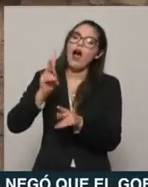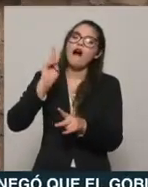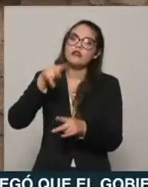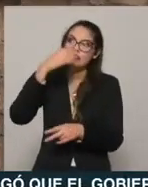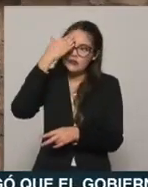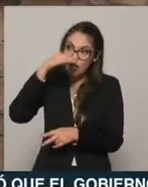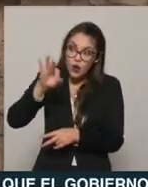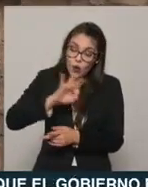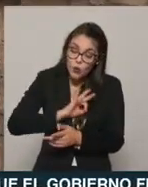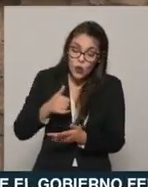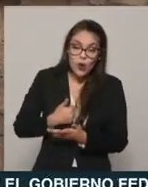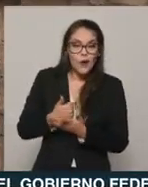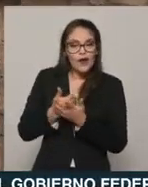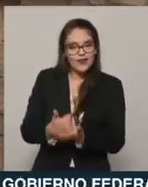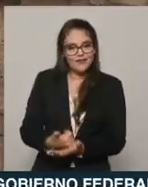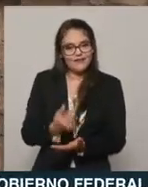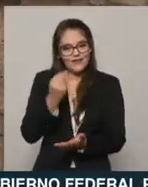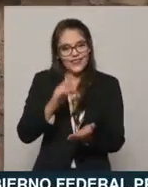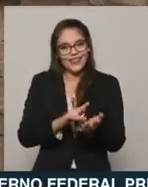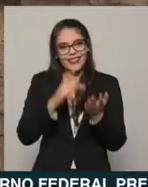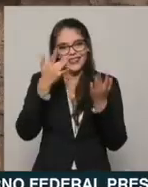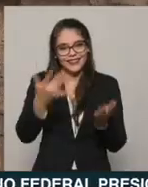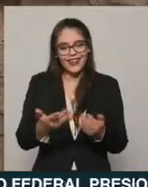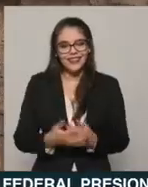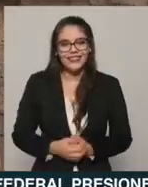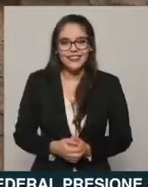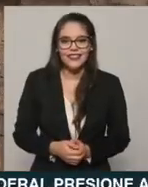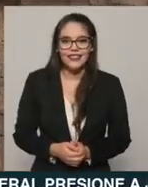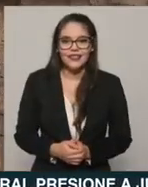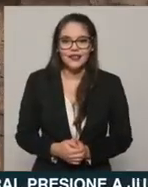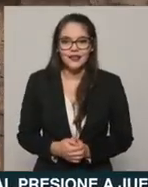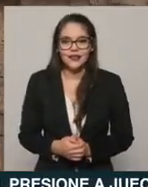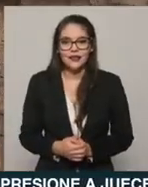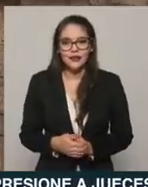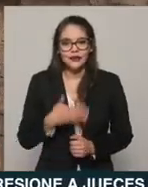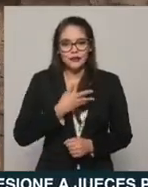manera podemos ayudar. Muchísimas gracias, Gabriela. Muchísimas gracias a ti. Muy buenos días.